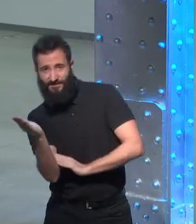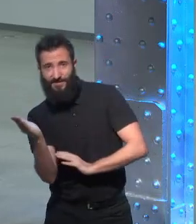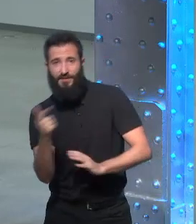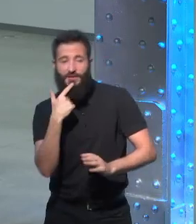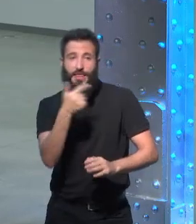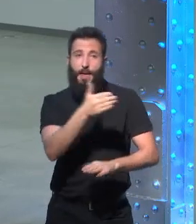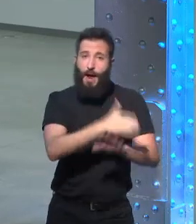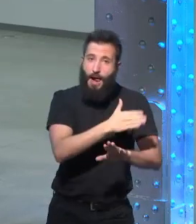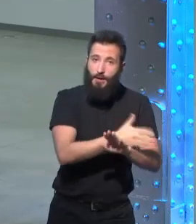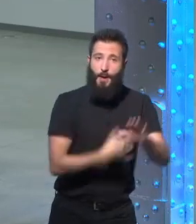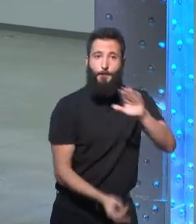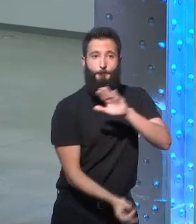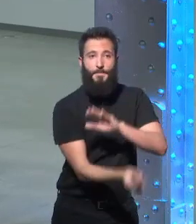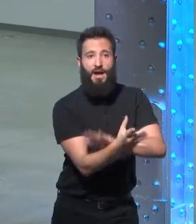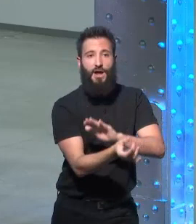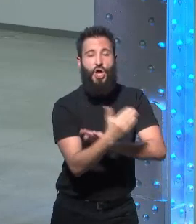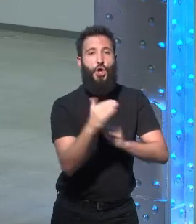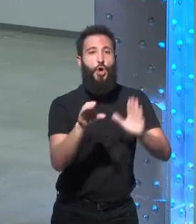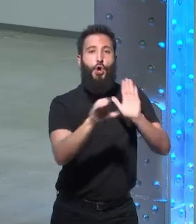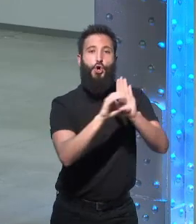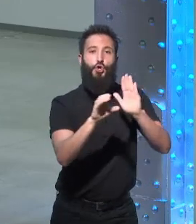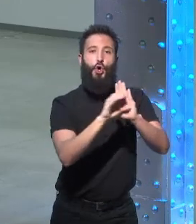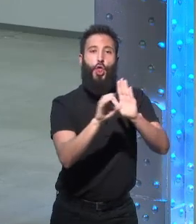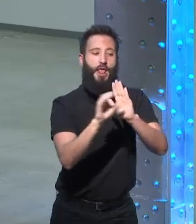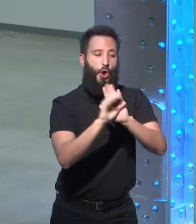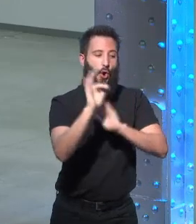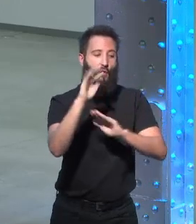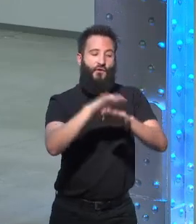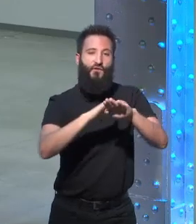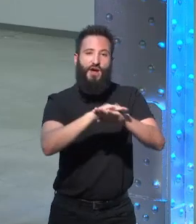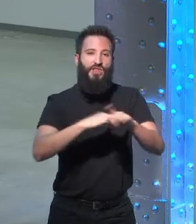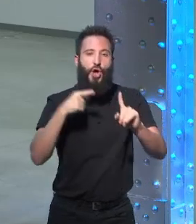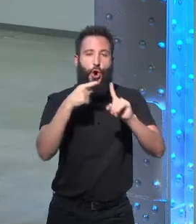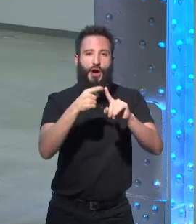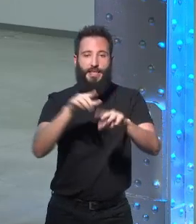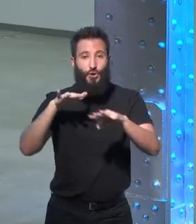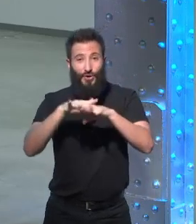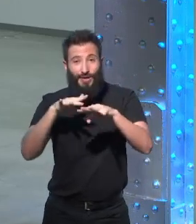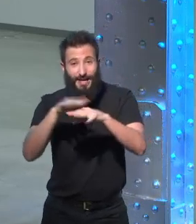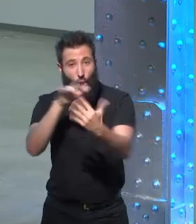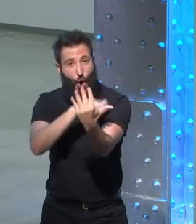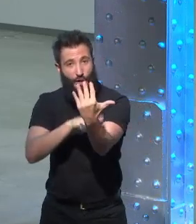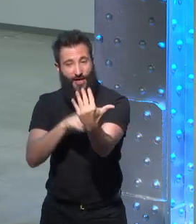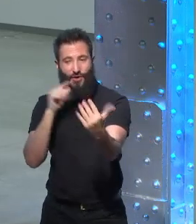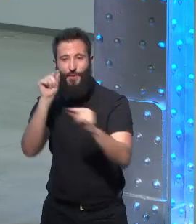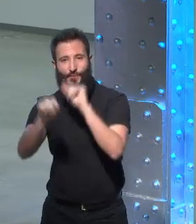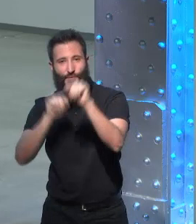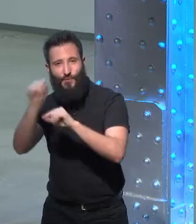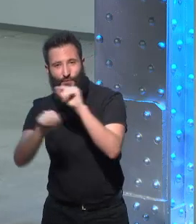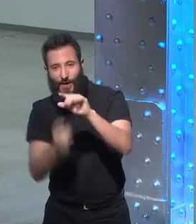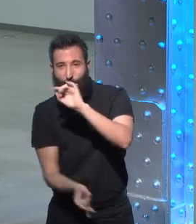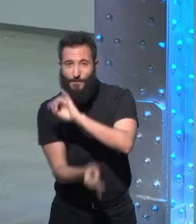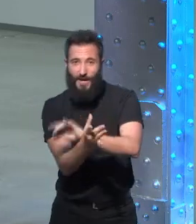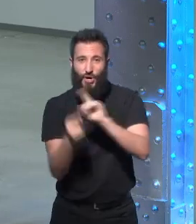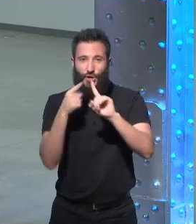alguien publicó el código fuente de la tecnología necesaria para poder crear esta red de ordenadores infectados y